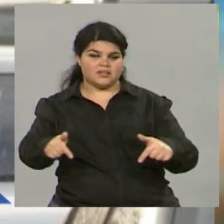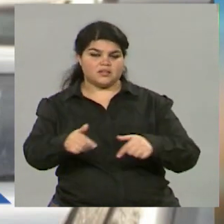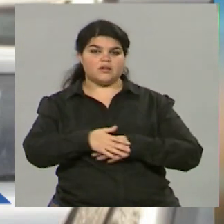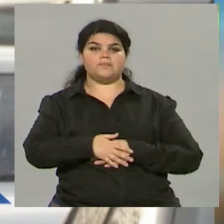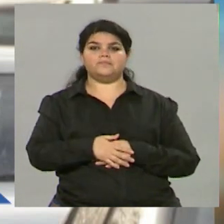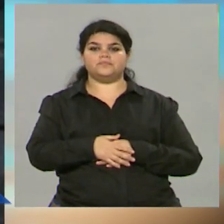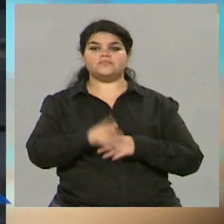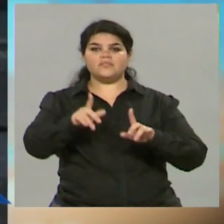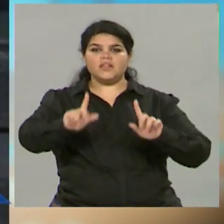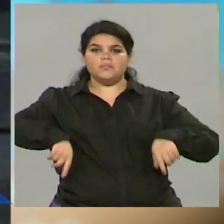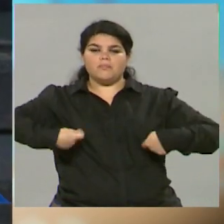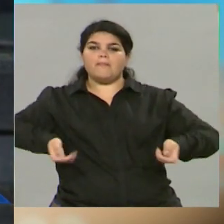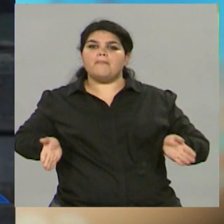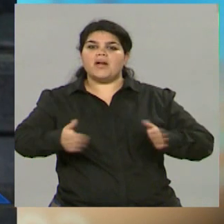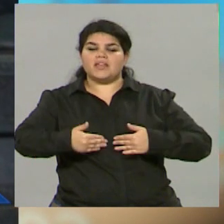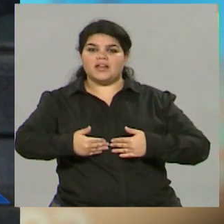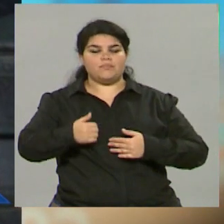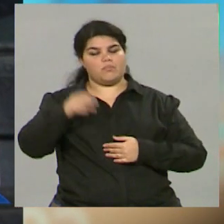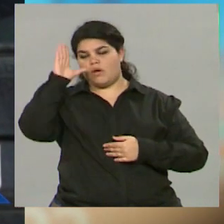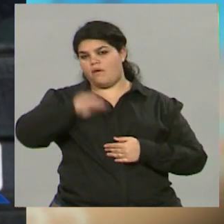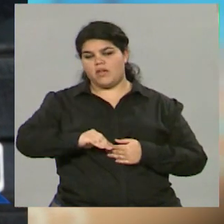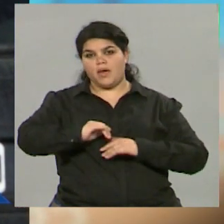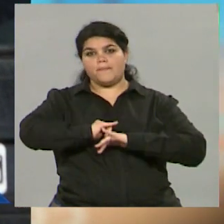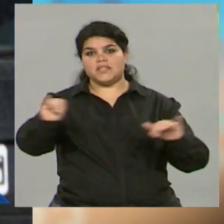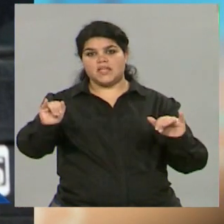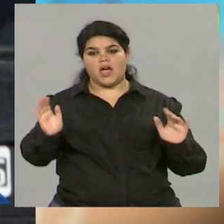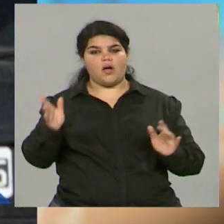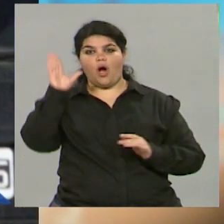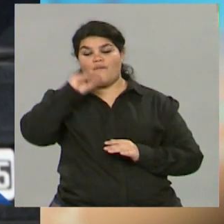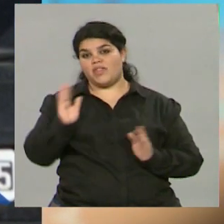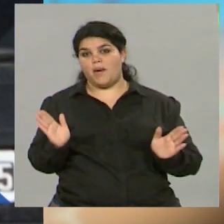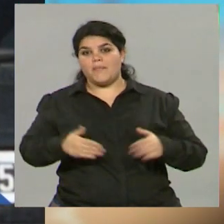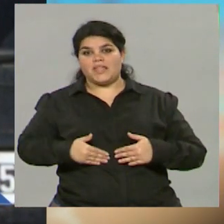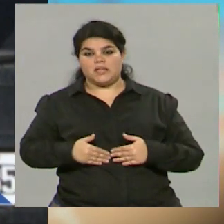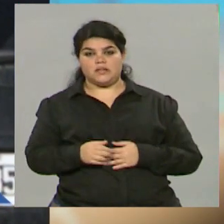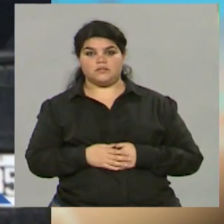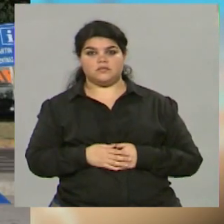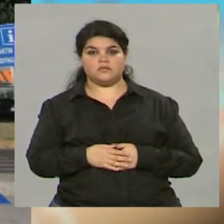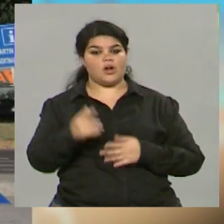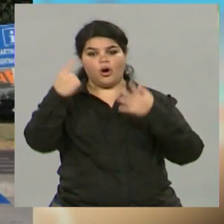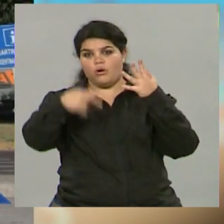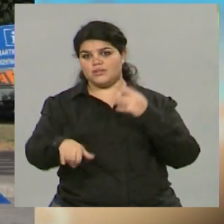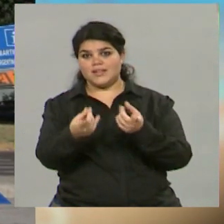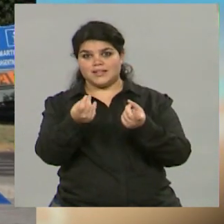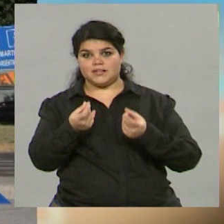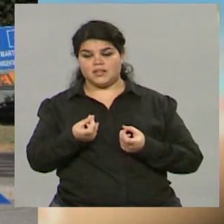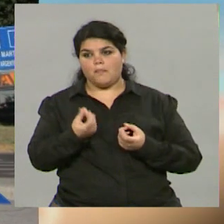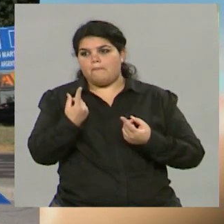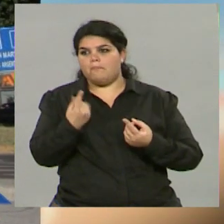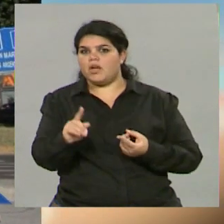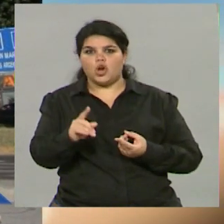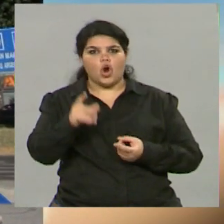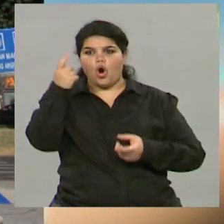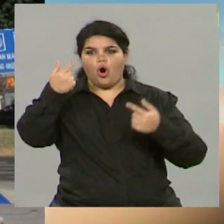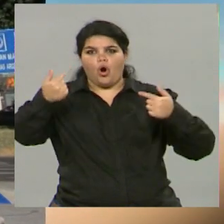y pañales. También pedimos, que me olvidé de escribirlo en el mensaje que escribí. Todo eso es lo que necesitamos, pero lo que se pueda, lo que la